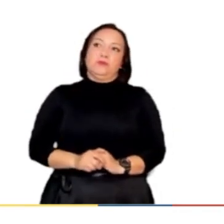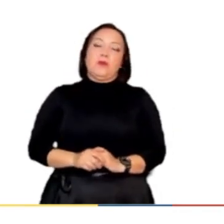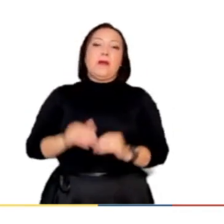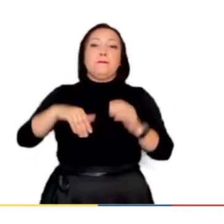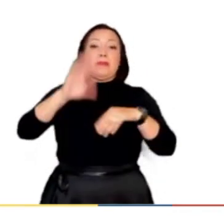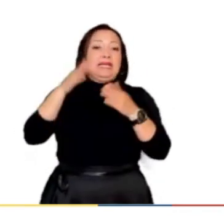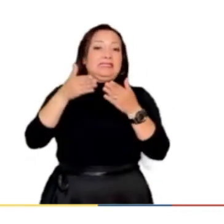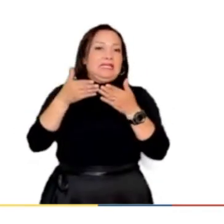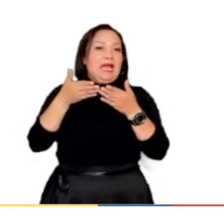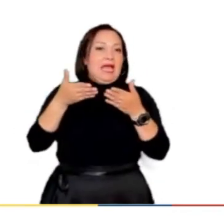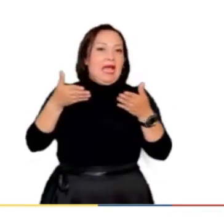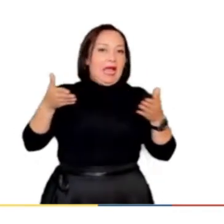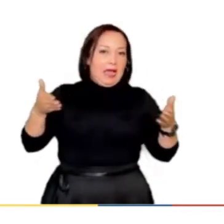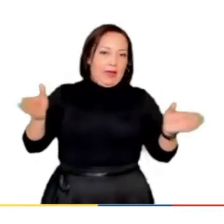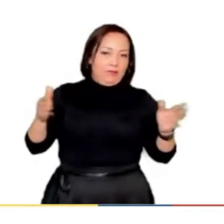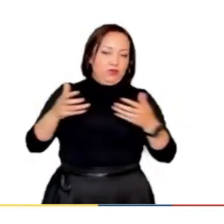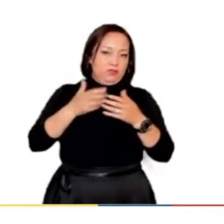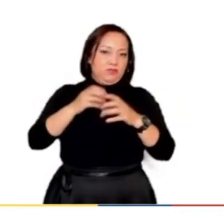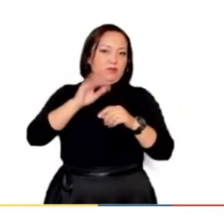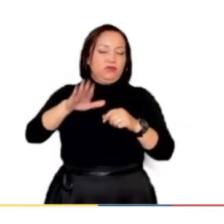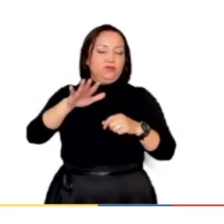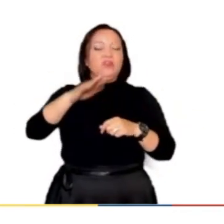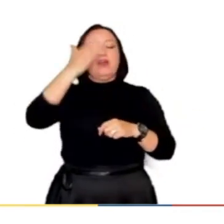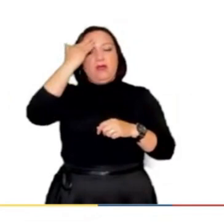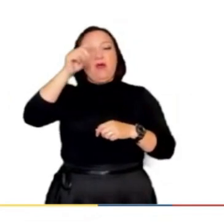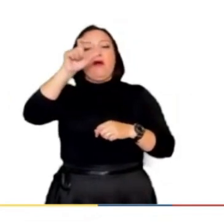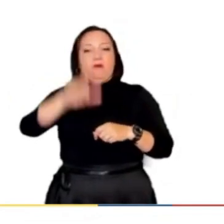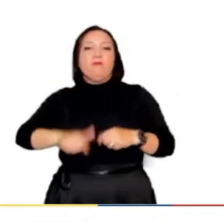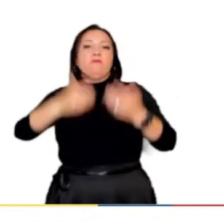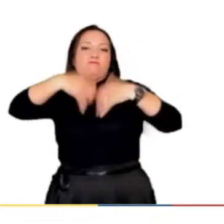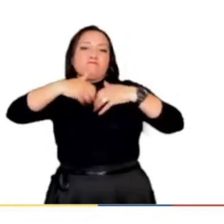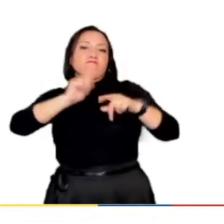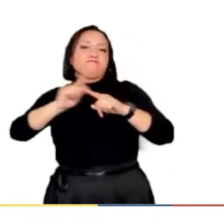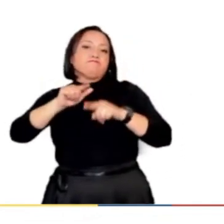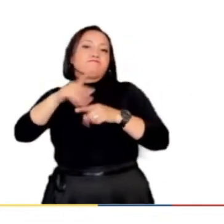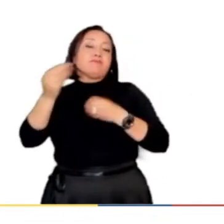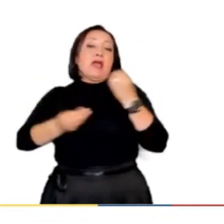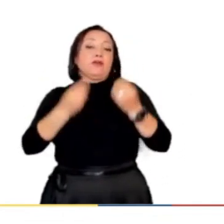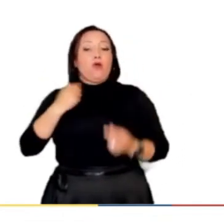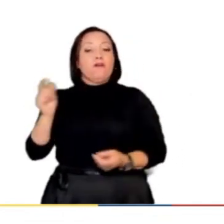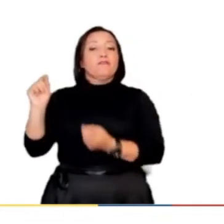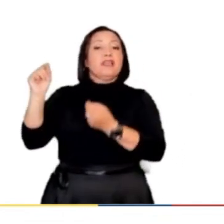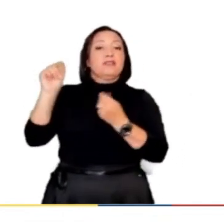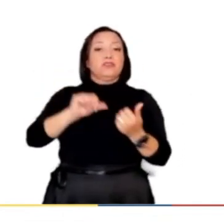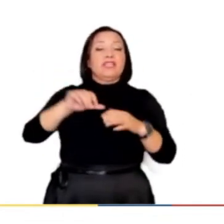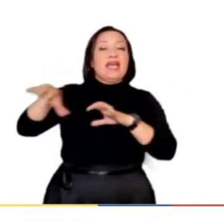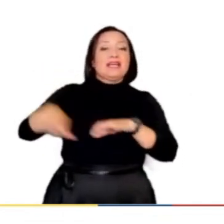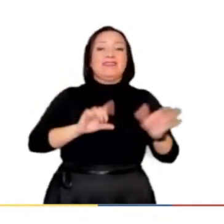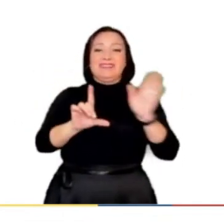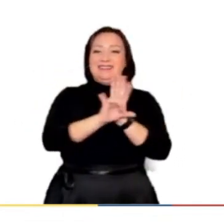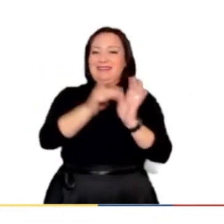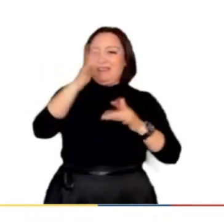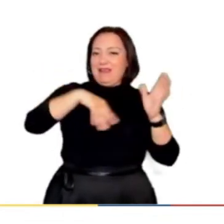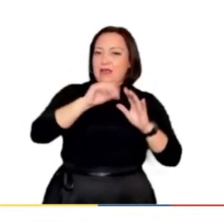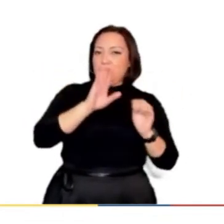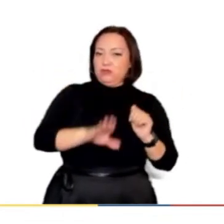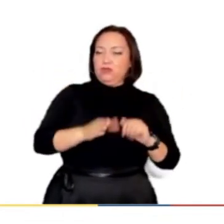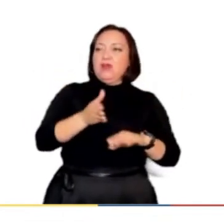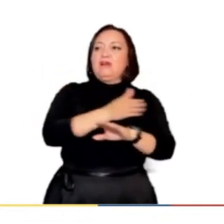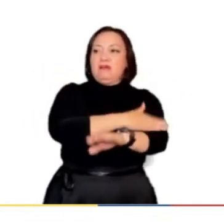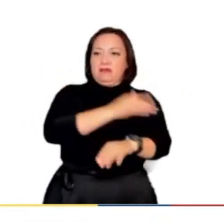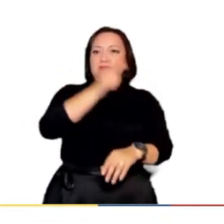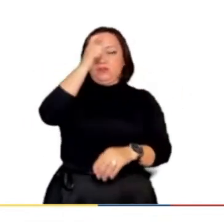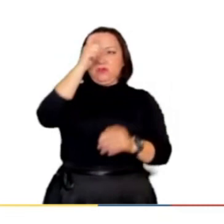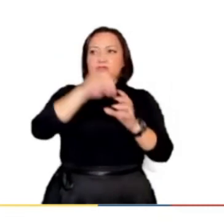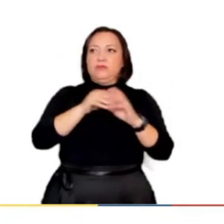ampliado, si se quiere, pero el sistema de conocimiento del cliente y financiación de actividades delictivas es un concepto que existe antes del SARLAF.